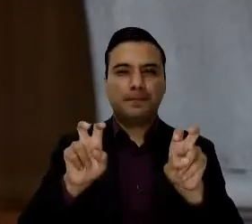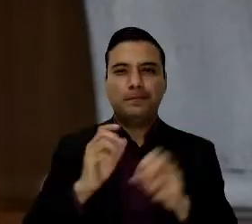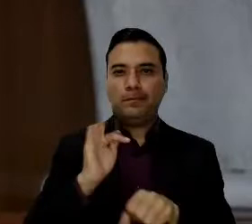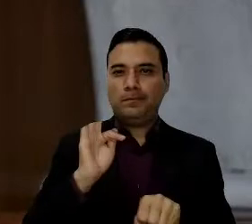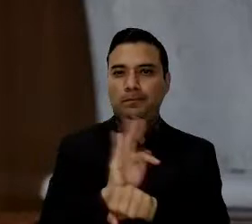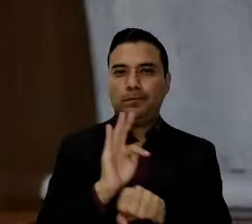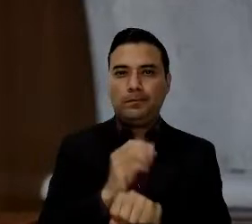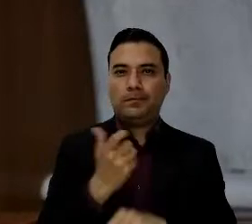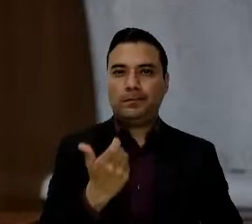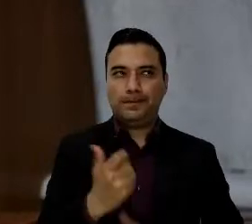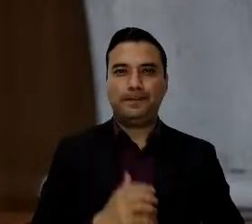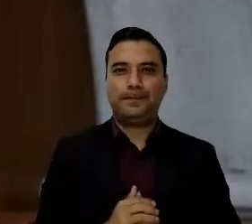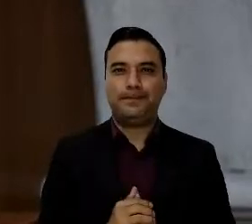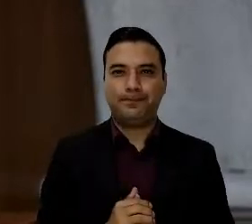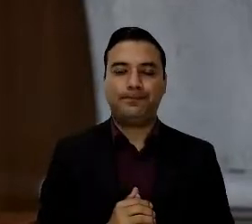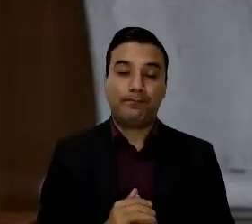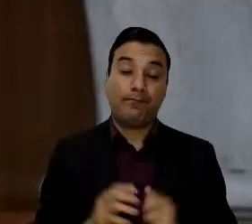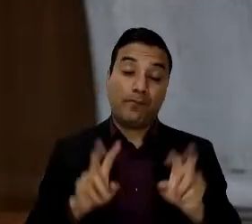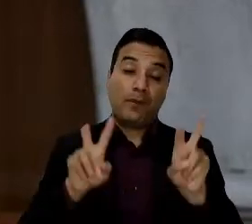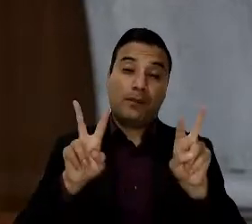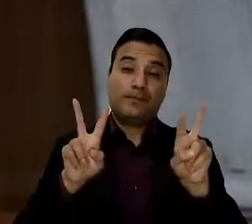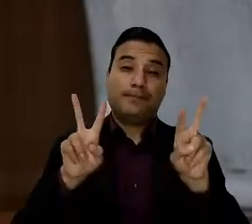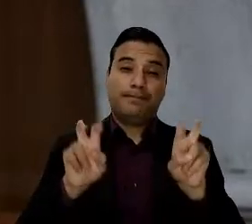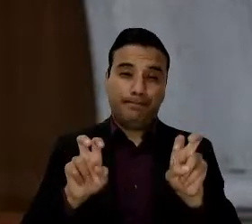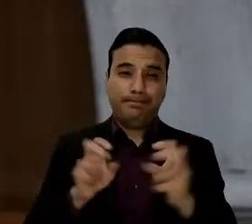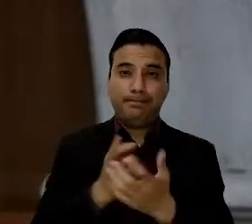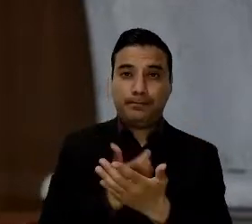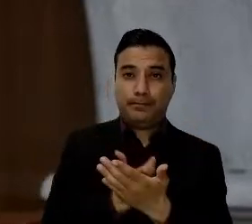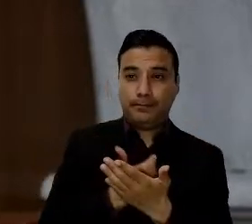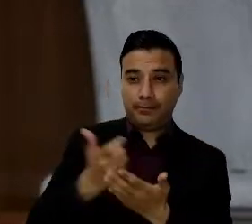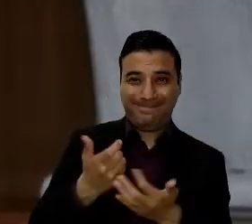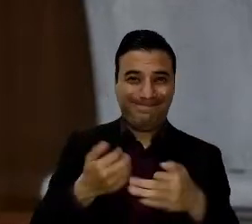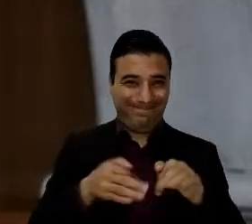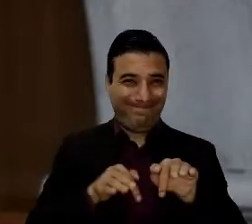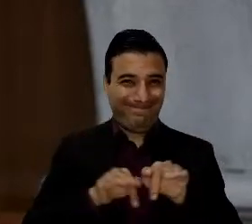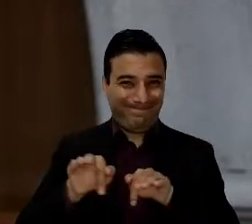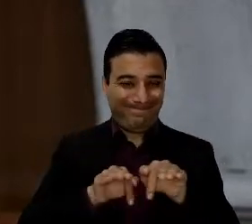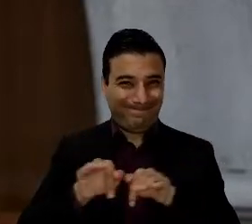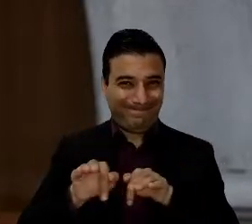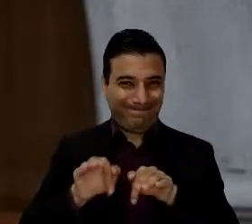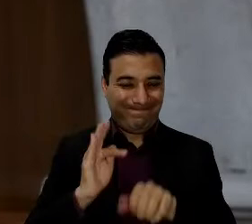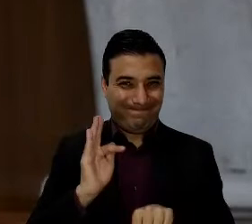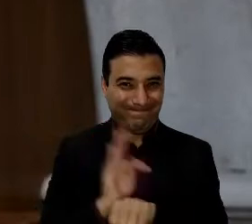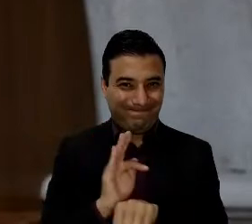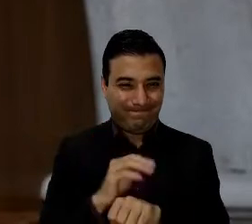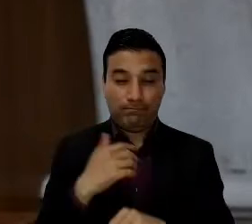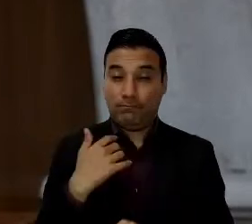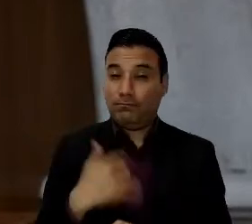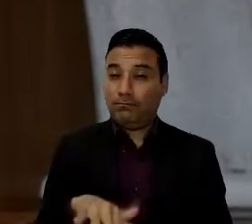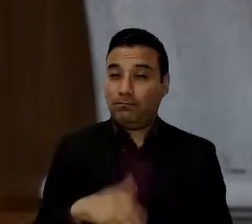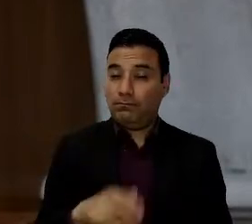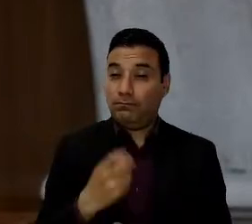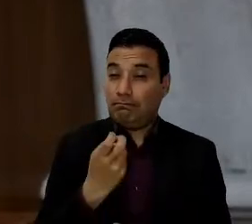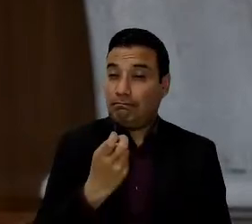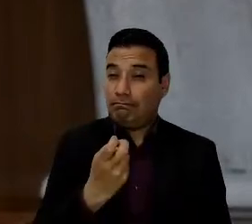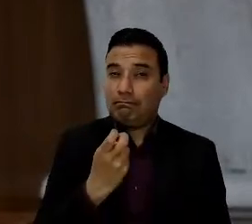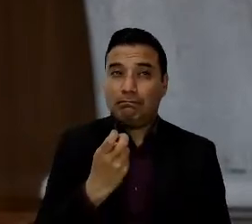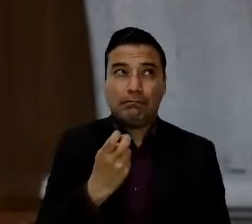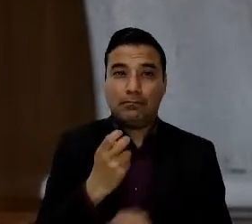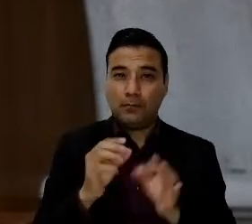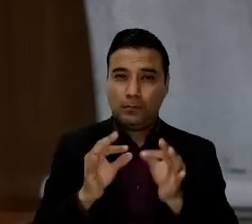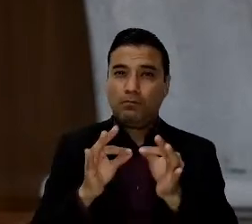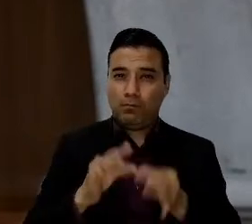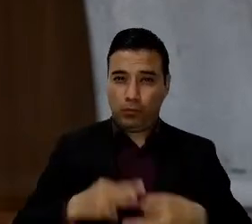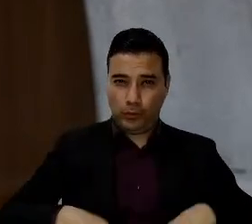salario. Ciertamente, los temas relativos al pago del salario y su protección representan uno de los aspectos